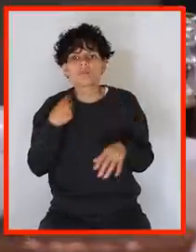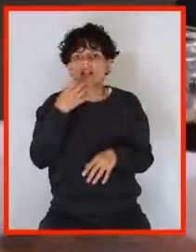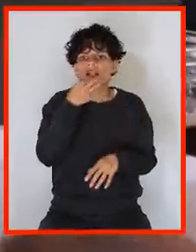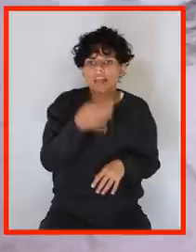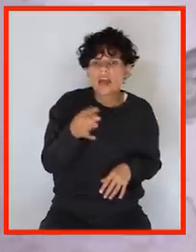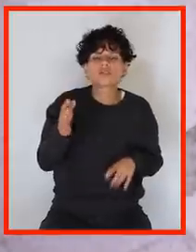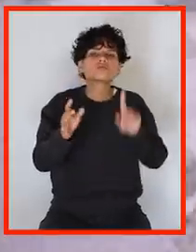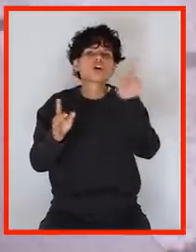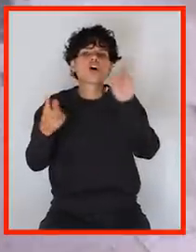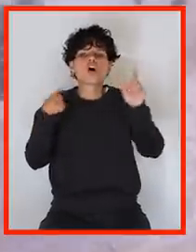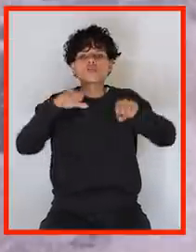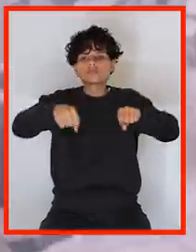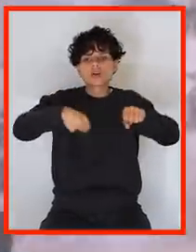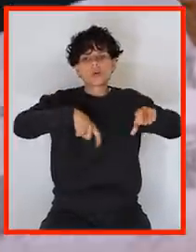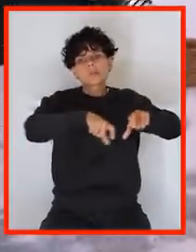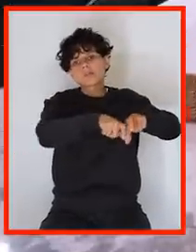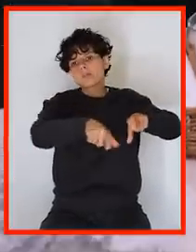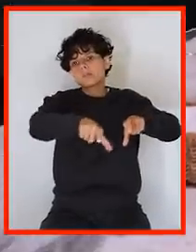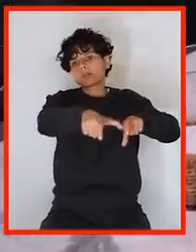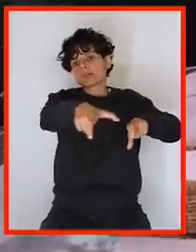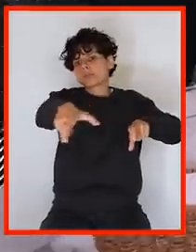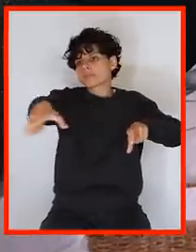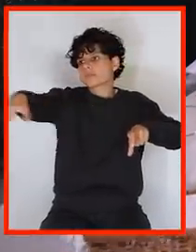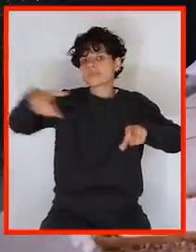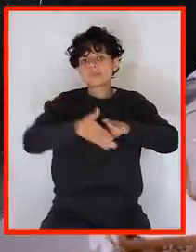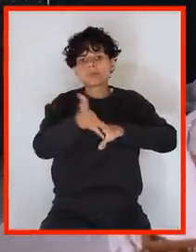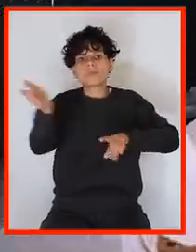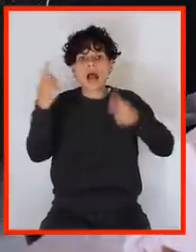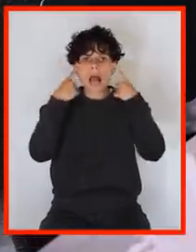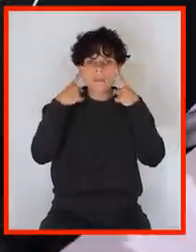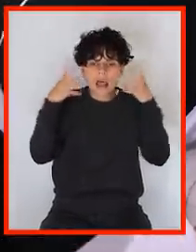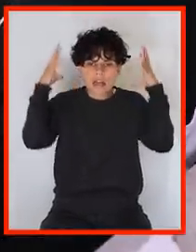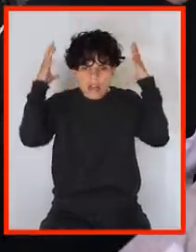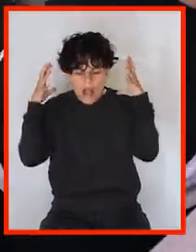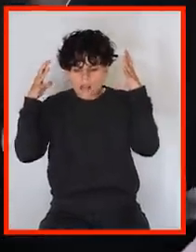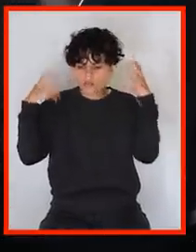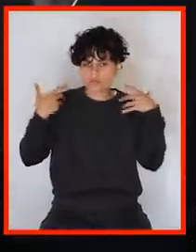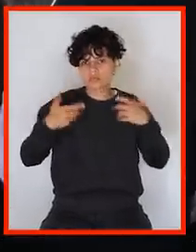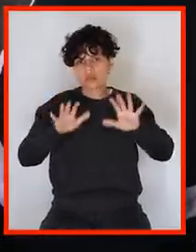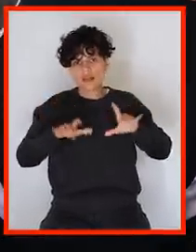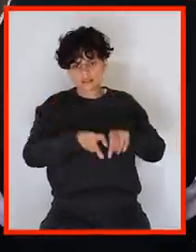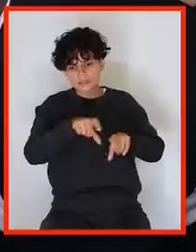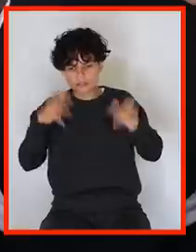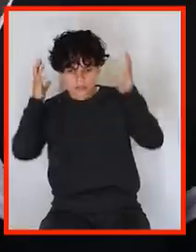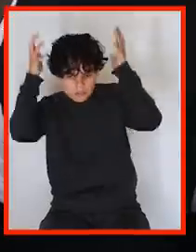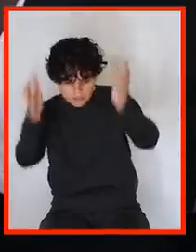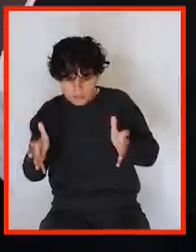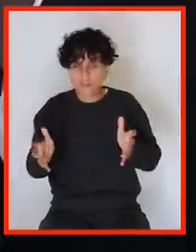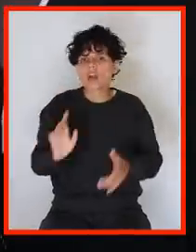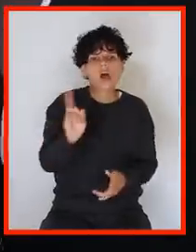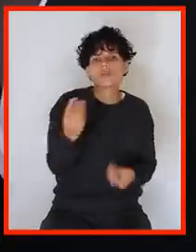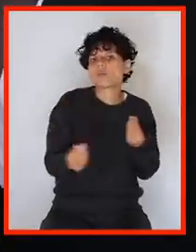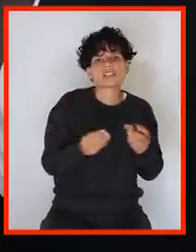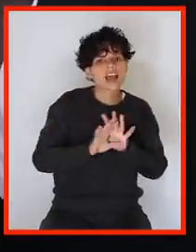fue a decir algo? No, pues el Rappi como que desvió así como la chucha, así. Voy a revisar su casco y todo, pero todo bien,